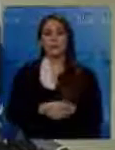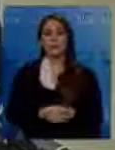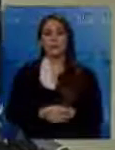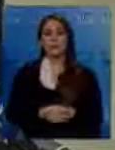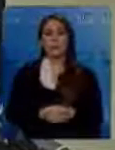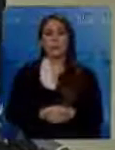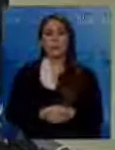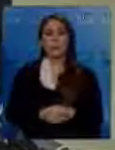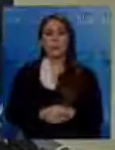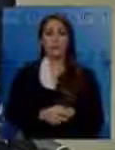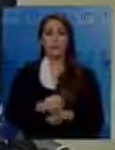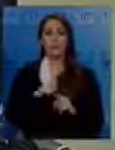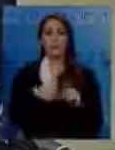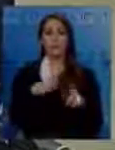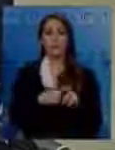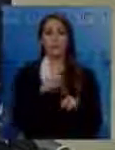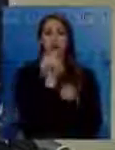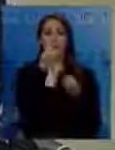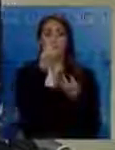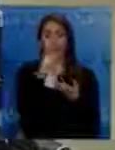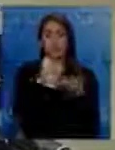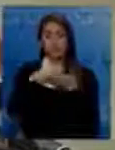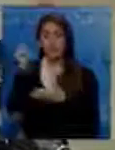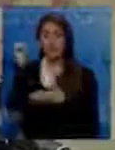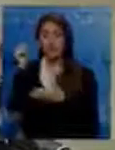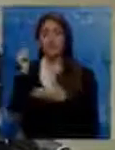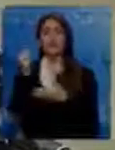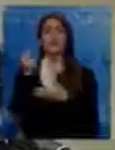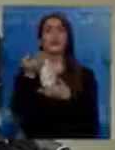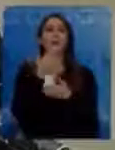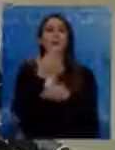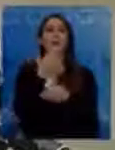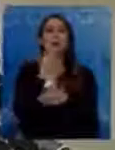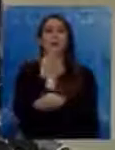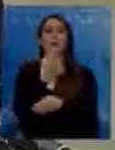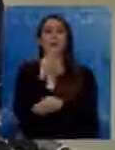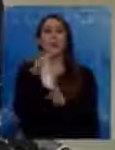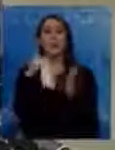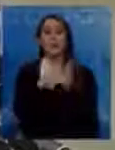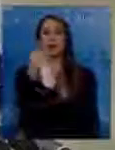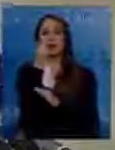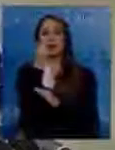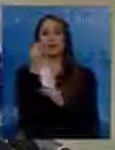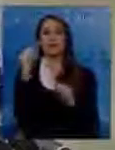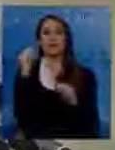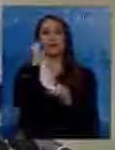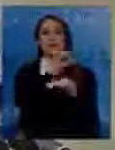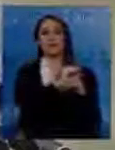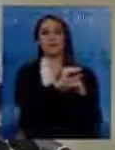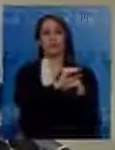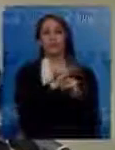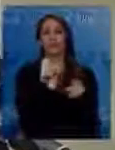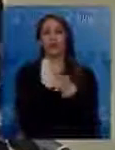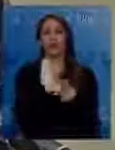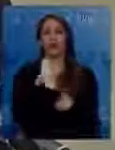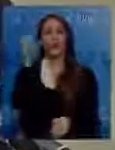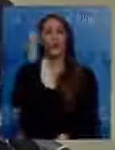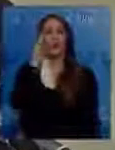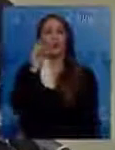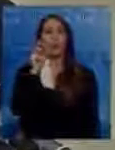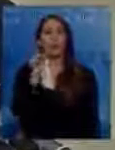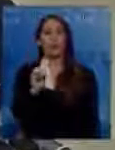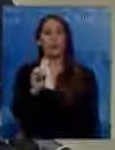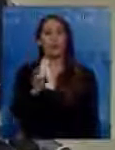su, una vez que entregó su informe y lo aprobaron, un valor digamos que de 5 o 6 mil dólares. Y claro, la pregunta